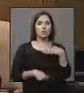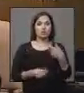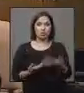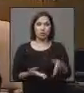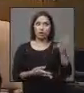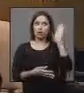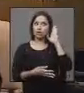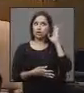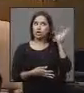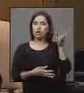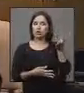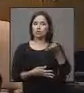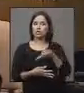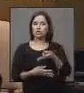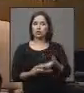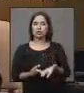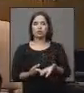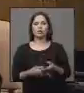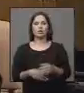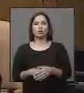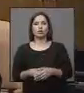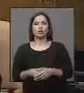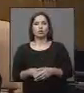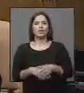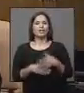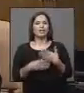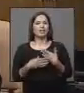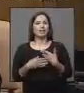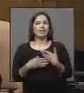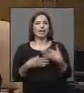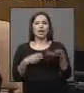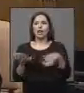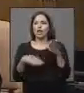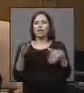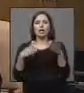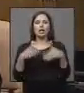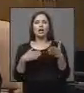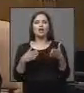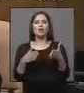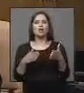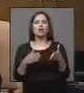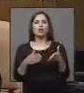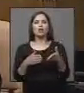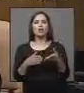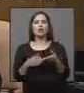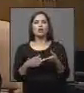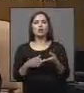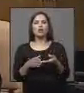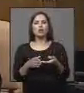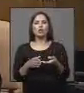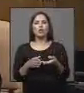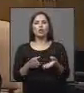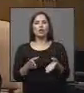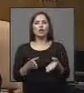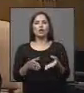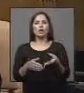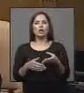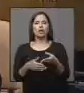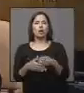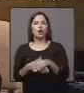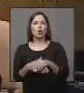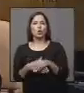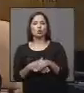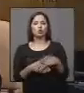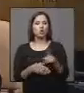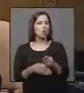Presidenta, de que el escándalo de las colusiones no puede continuar y una de las herramientas